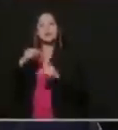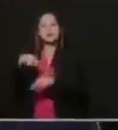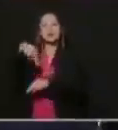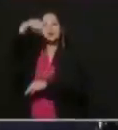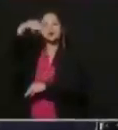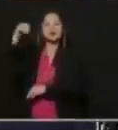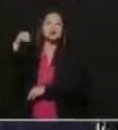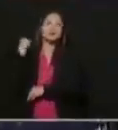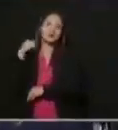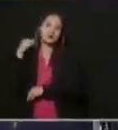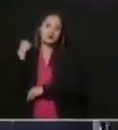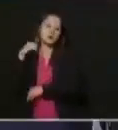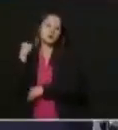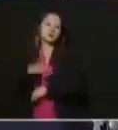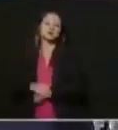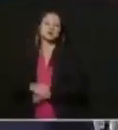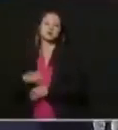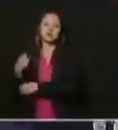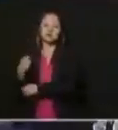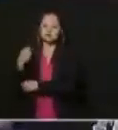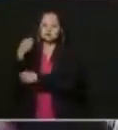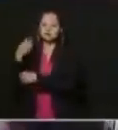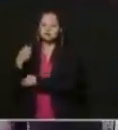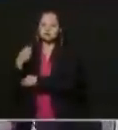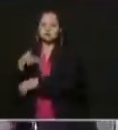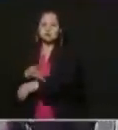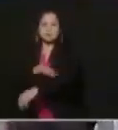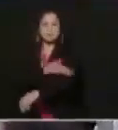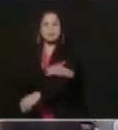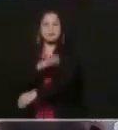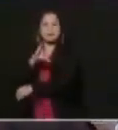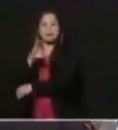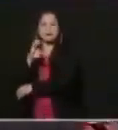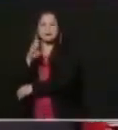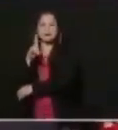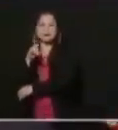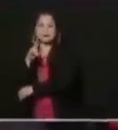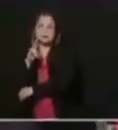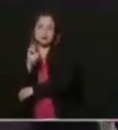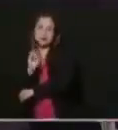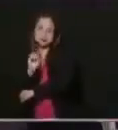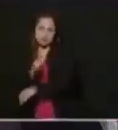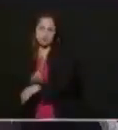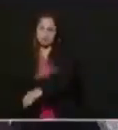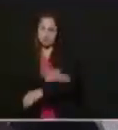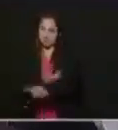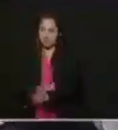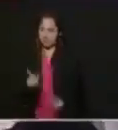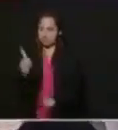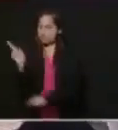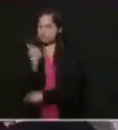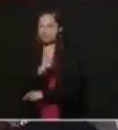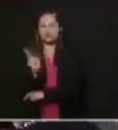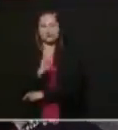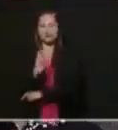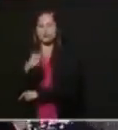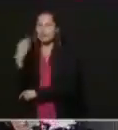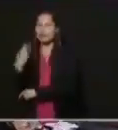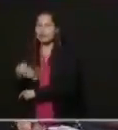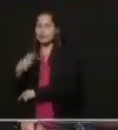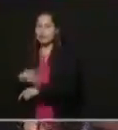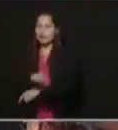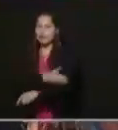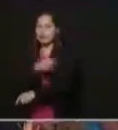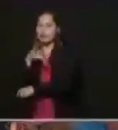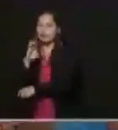Oaxaca. Ajá. El bastón además está hecho de cedro, porque, ajá, no se hace de cualquier madera. Eso no sabíamos, tiene que hacer, fíjate, se tiene que cedro, hacer de un árbol sagrado. Se ve